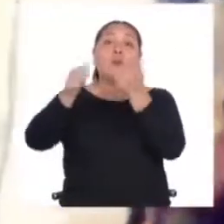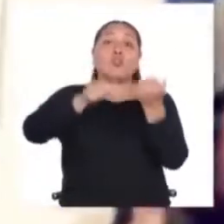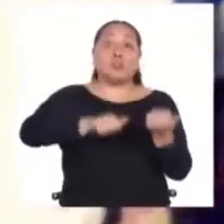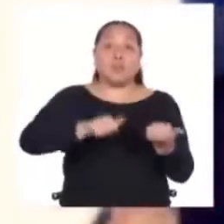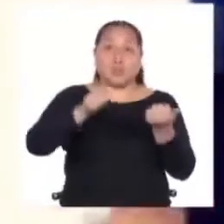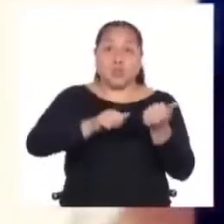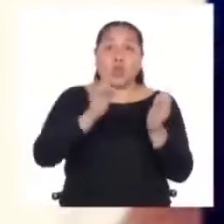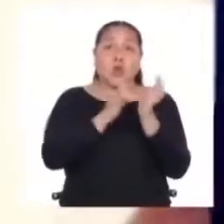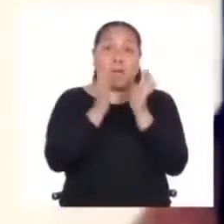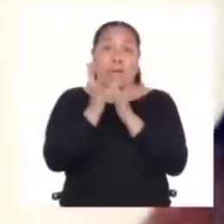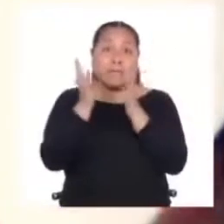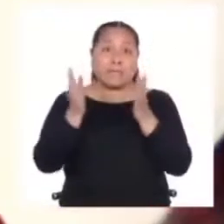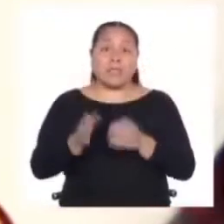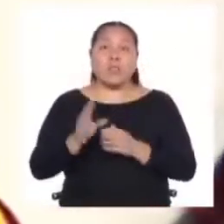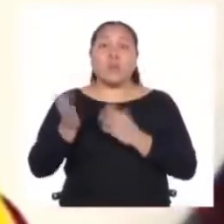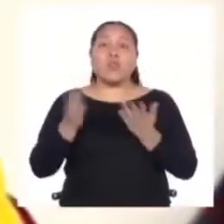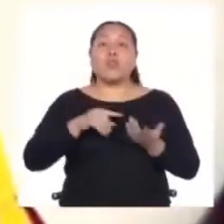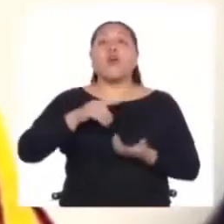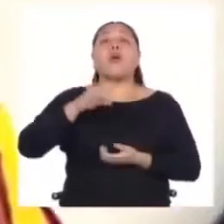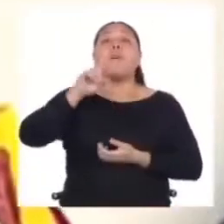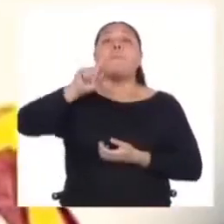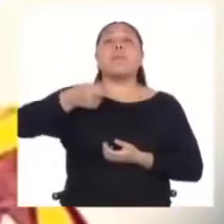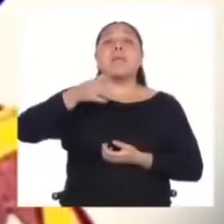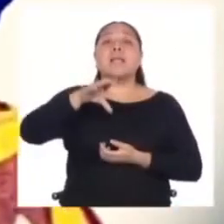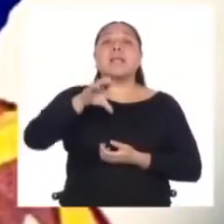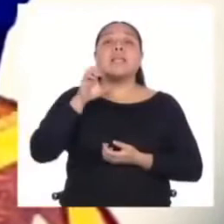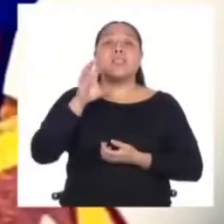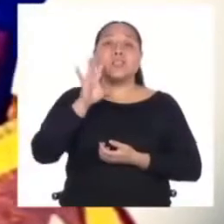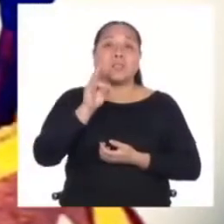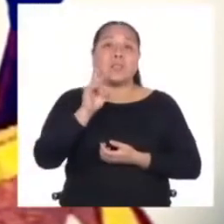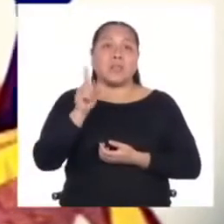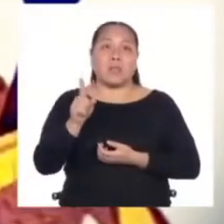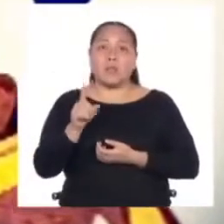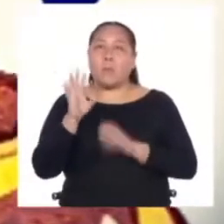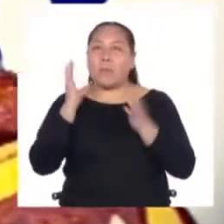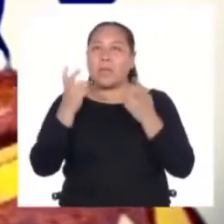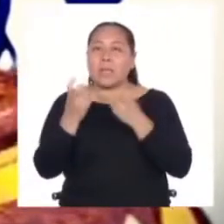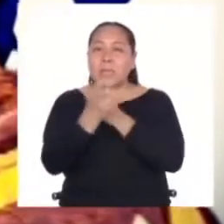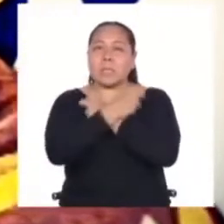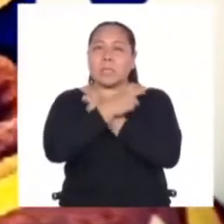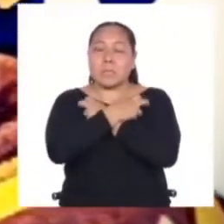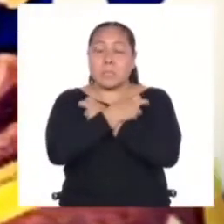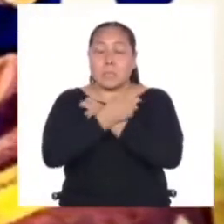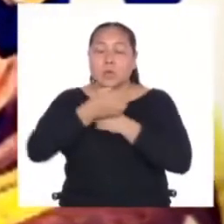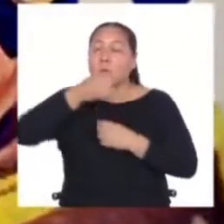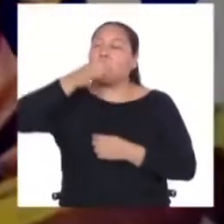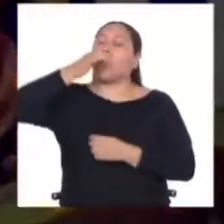en 1571, al parecer víctima de envenenamiento.